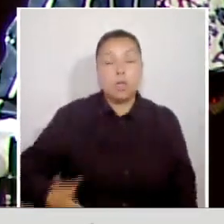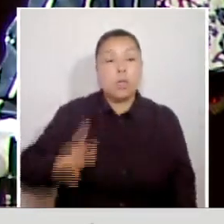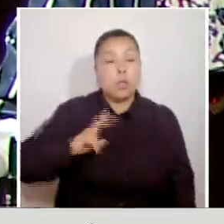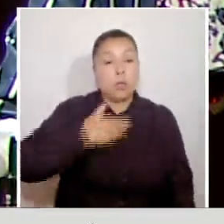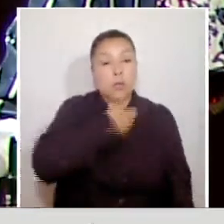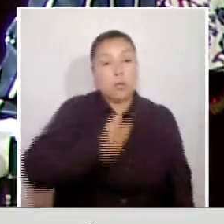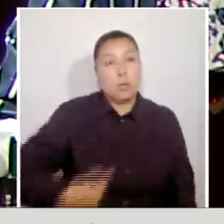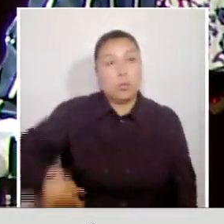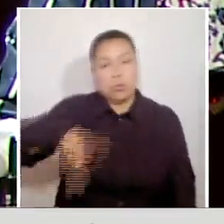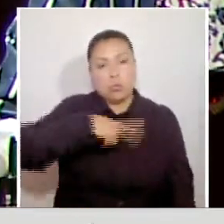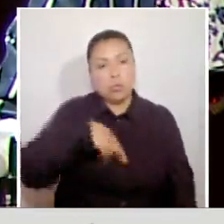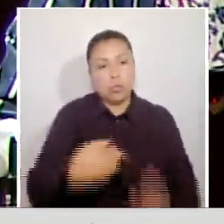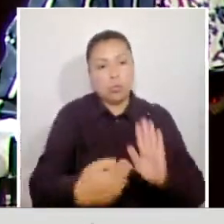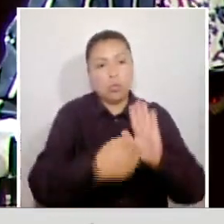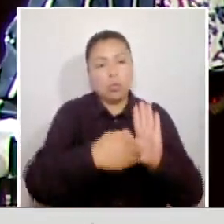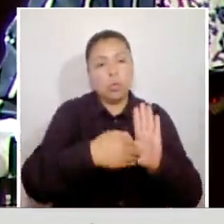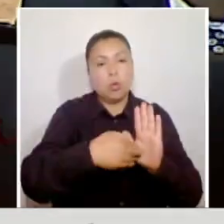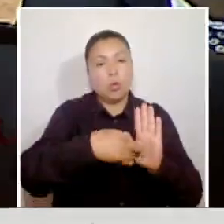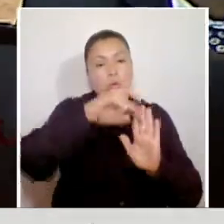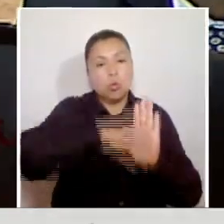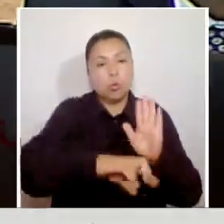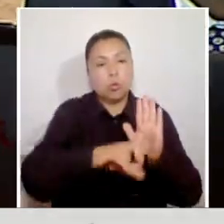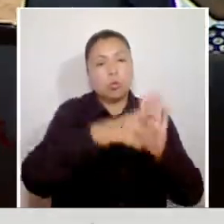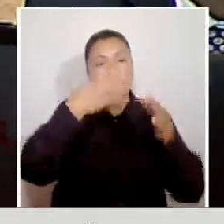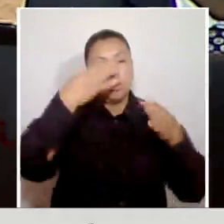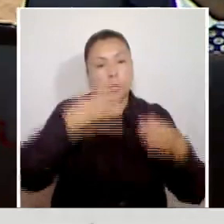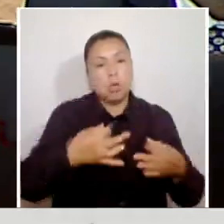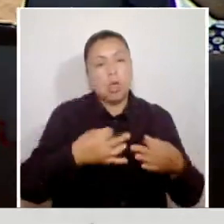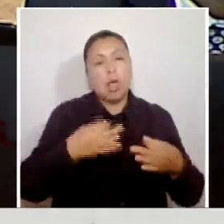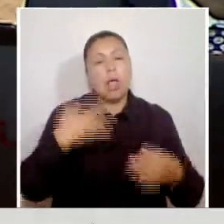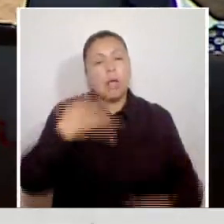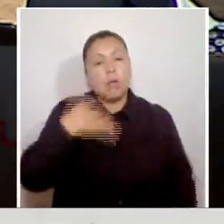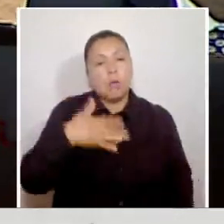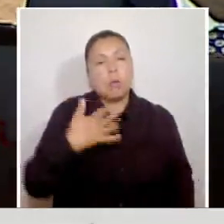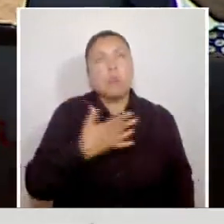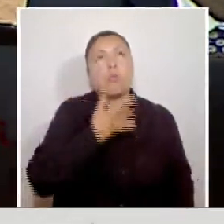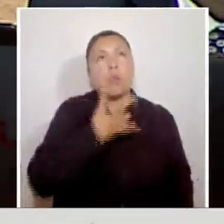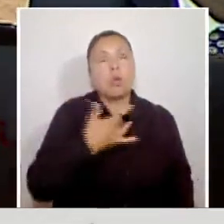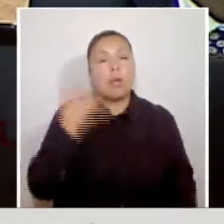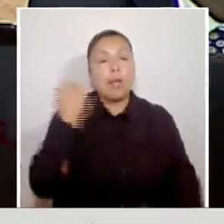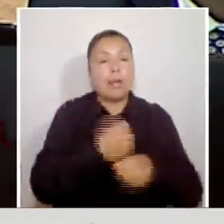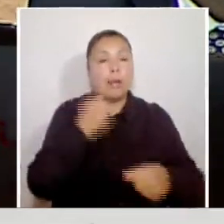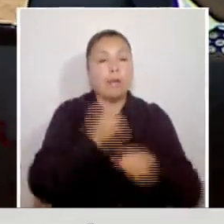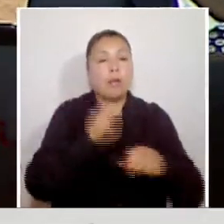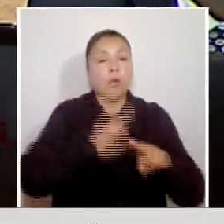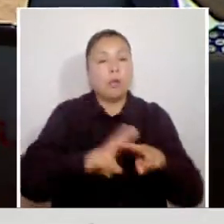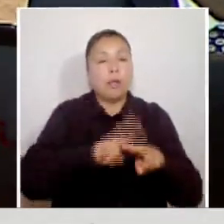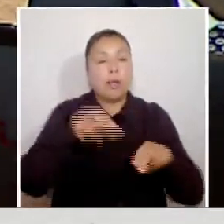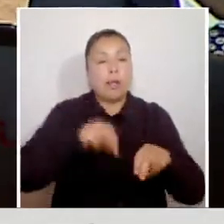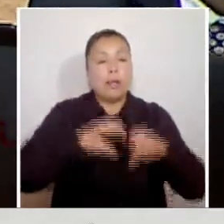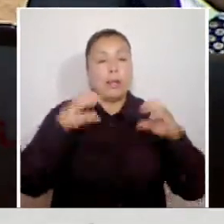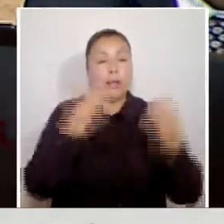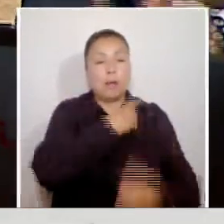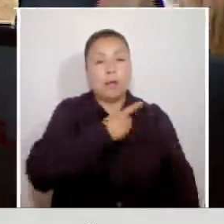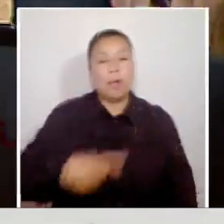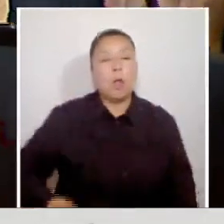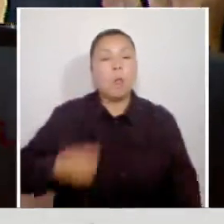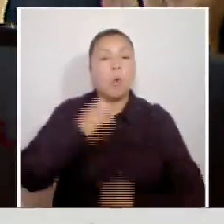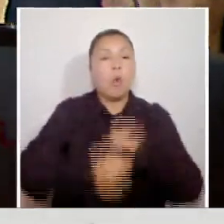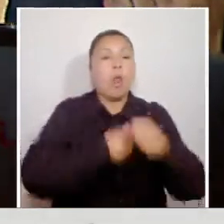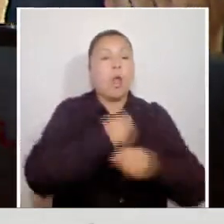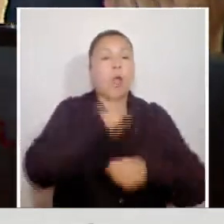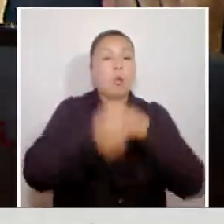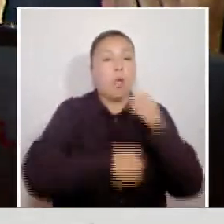presentado este proyecto de resolución fundamentalmente porque el trabajo que ha hecho esta cámara de diputados durante muchos años